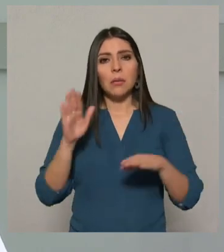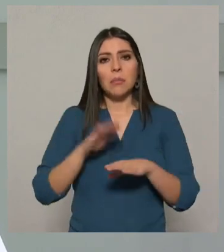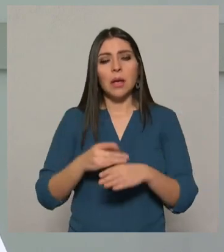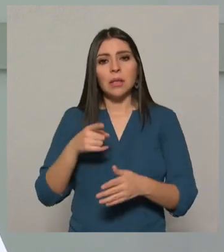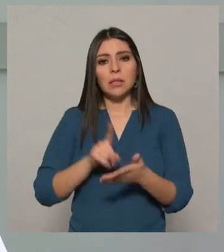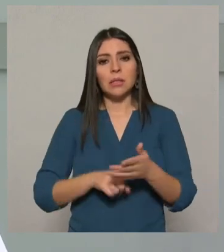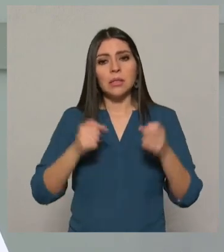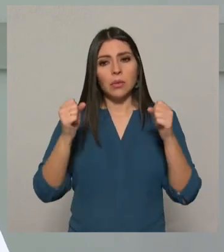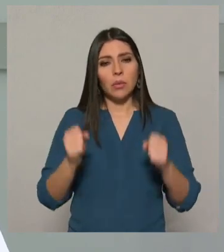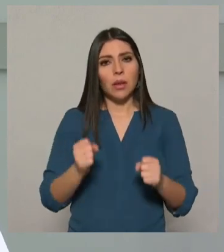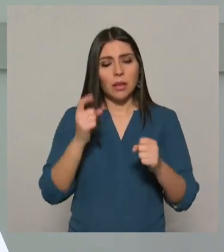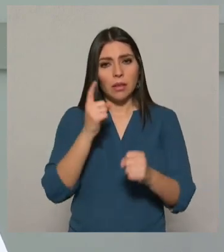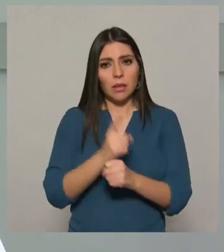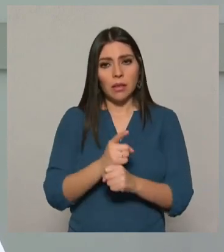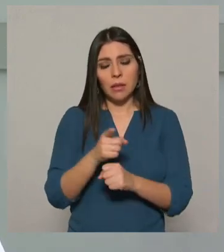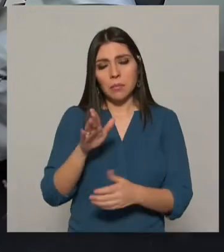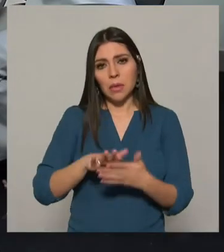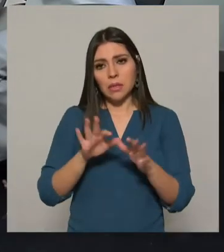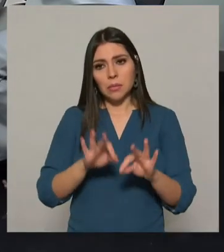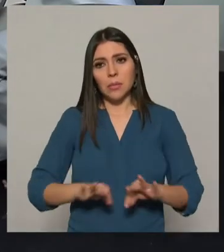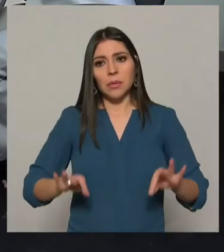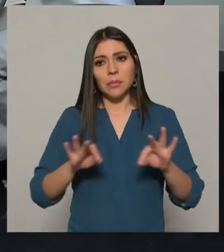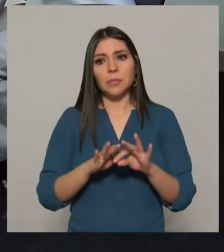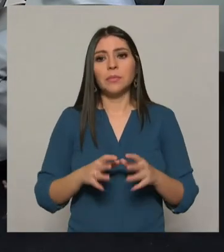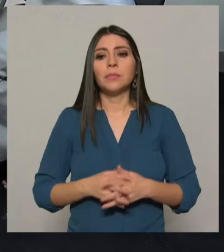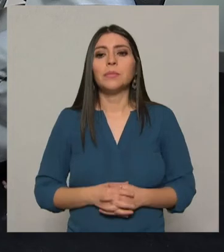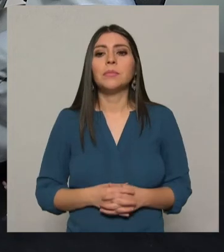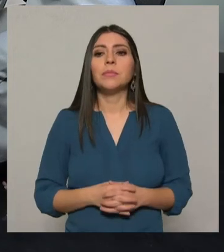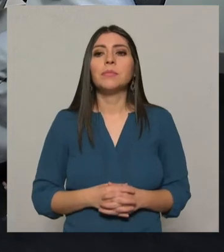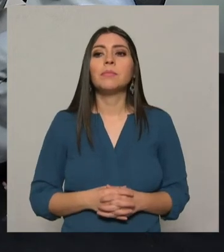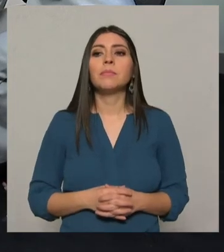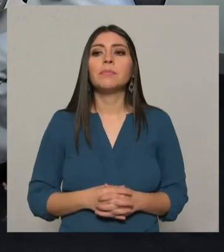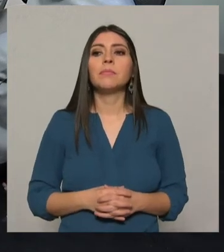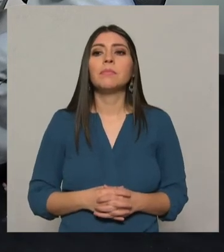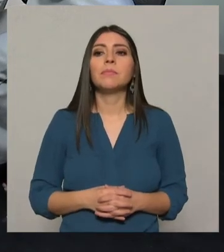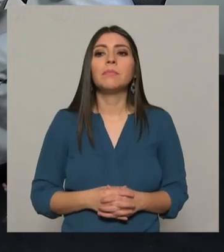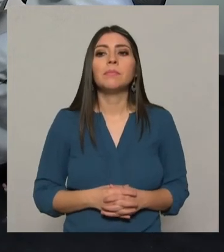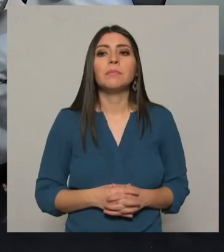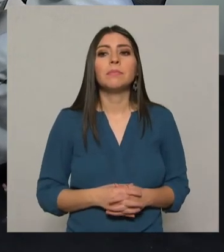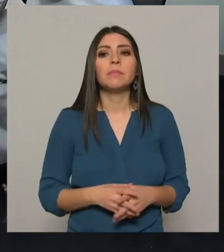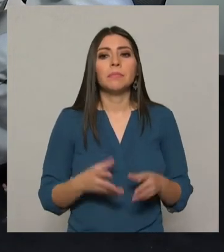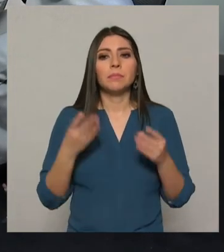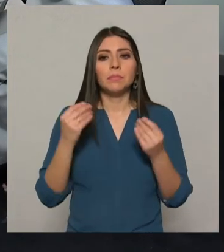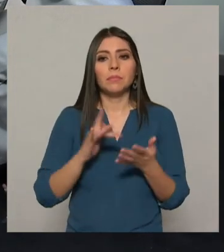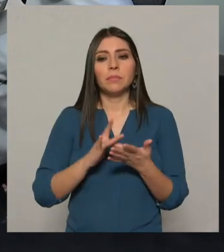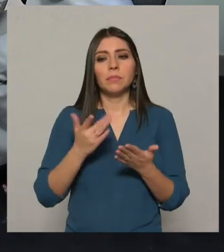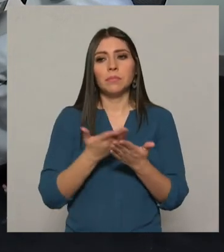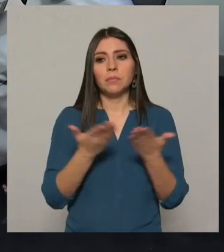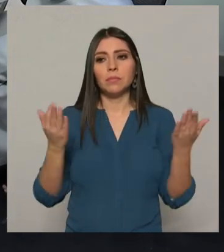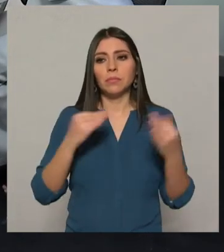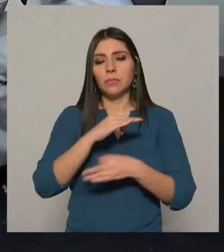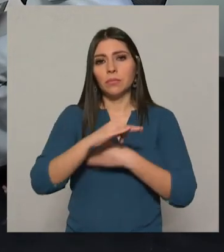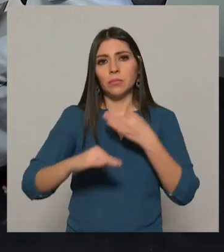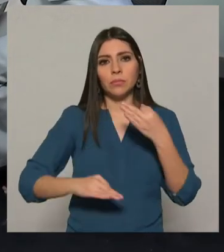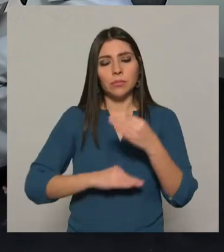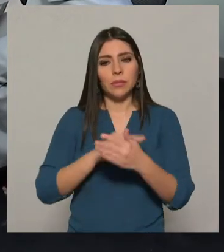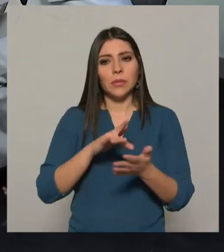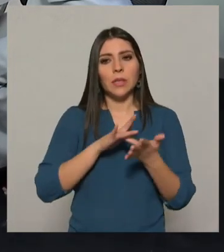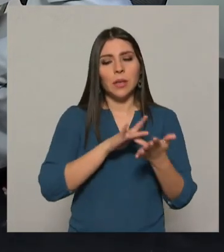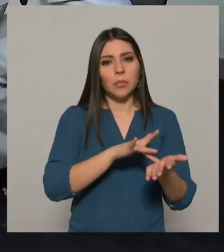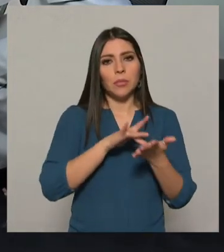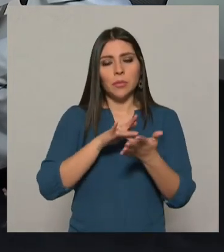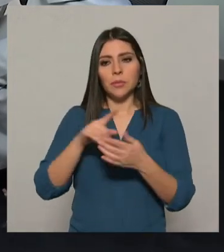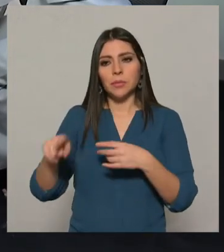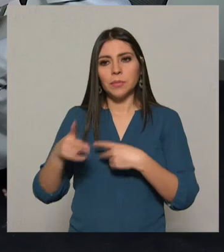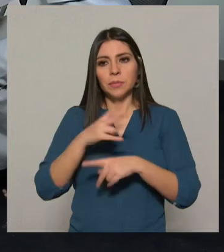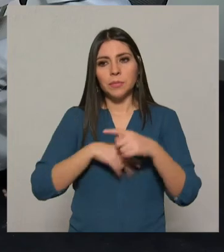seguridad para esta ciudad es una prioridad. Pues no queda más que agradecerles a todos y cada uno de ustedes por la participación y su valiosa presencia